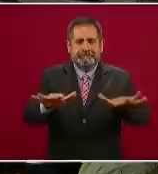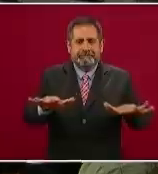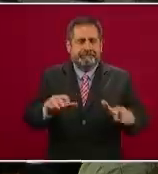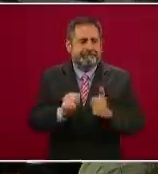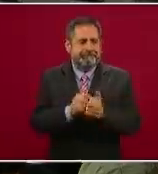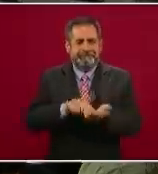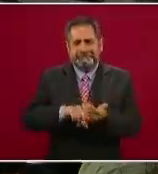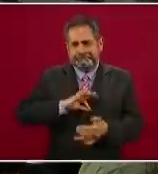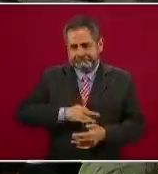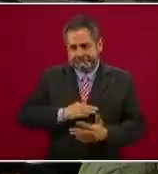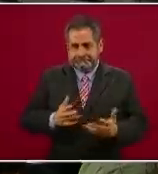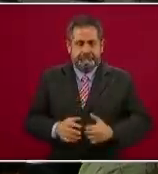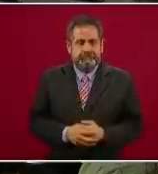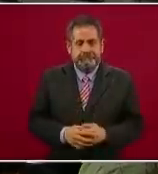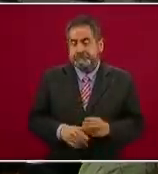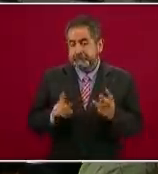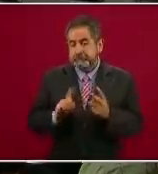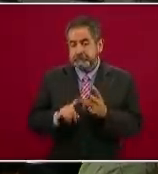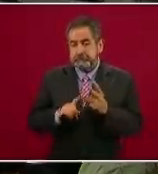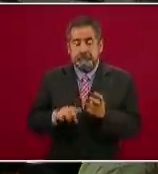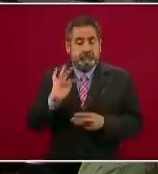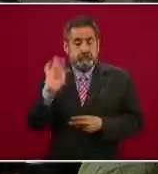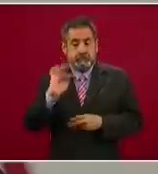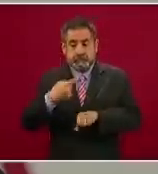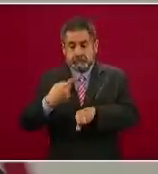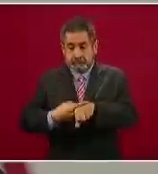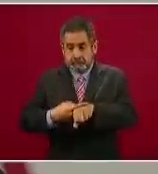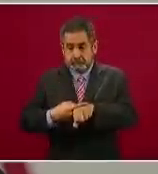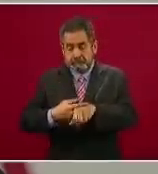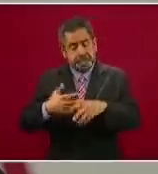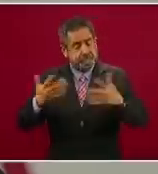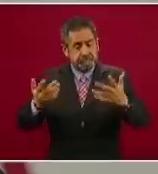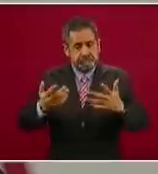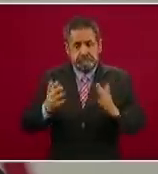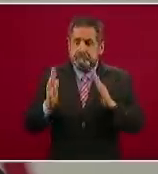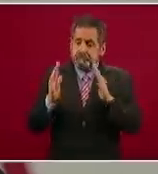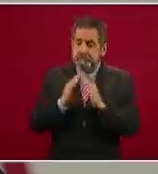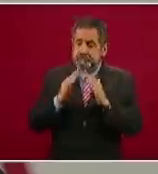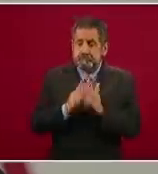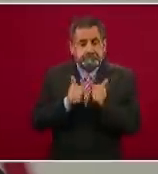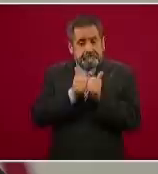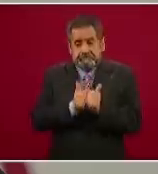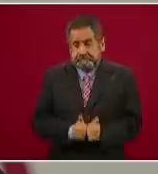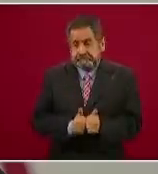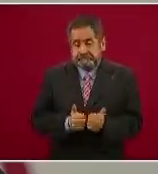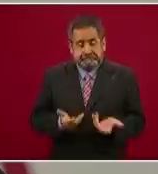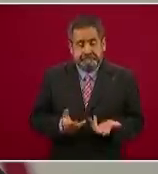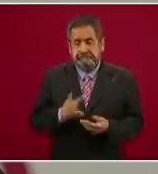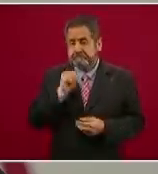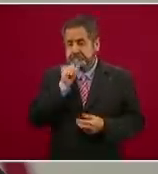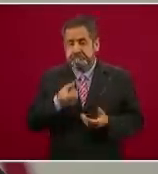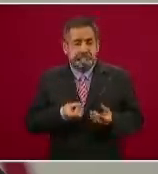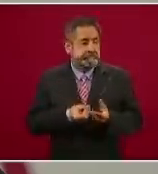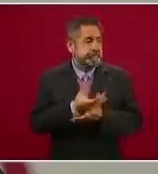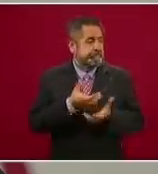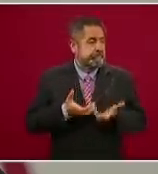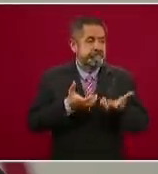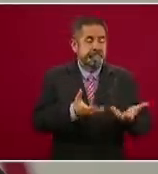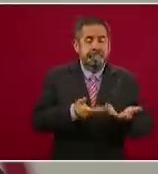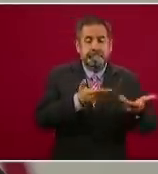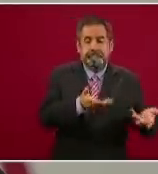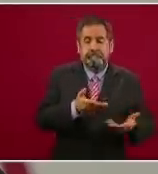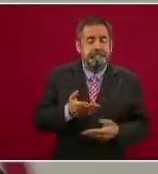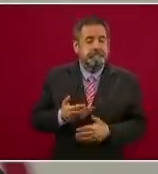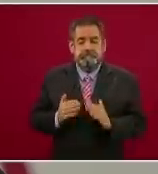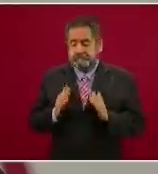virus. Y tercero, si se está enfermo, quedarse en casa. Quedarse en casa, ayudar a la comunidad, a la familia,